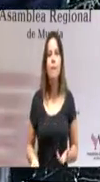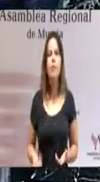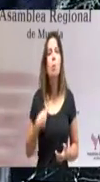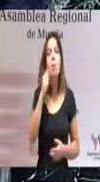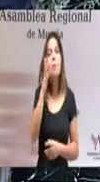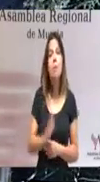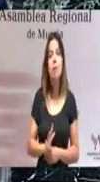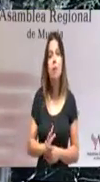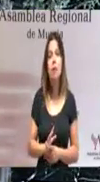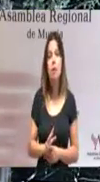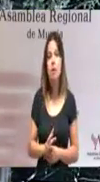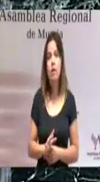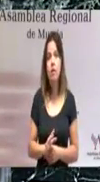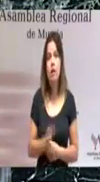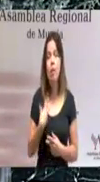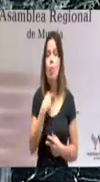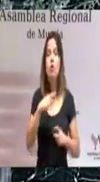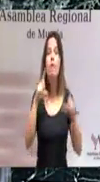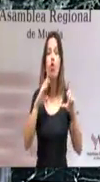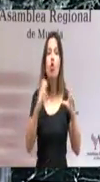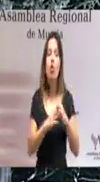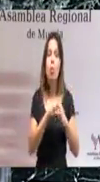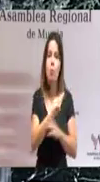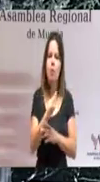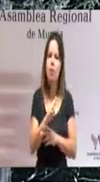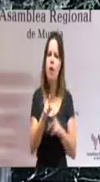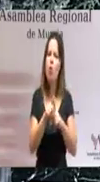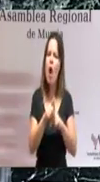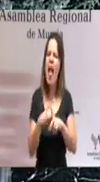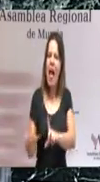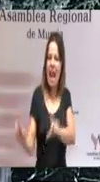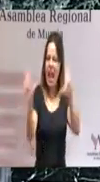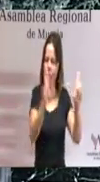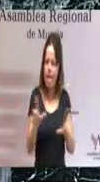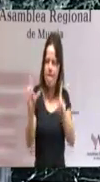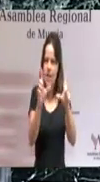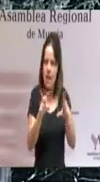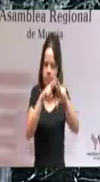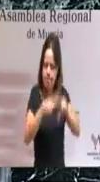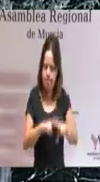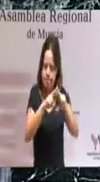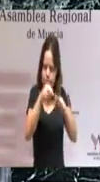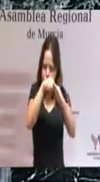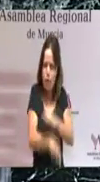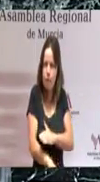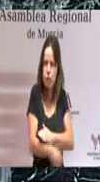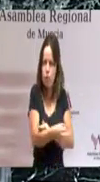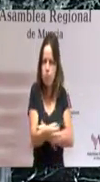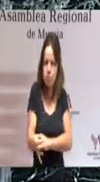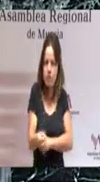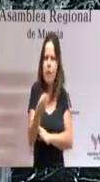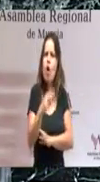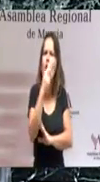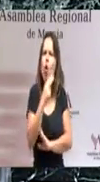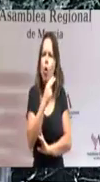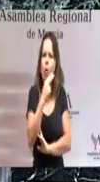Creo que el portavoz del Grupo Popular ha hecho una radiografía y un análisis realista, serio, muy serio, y desde luego